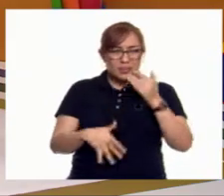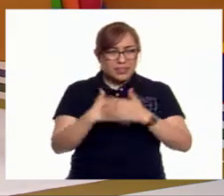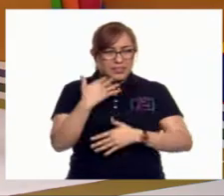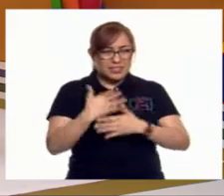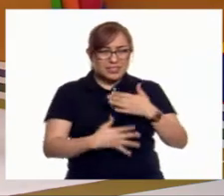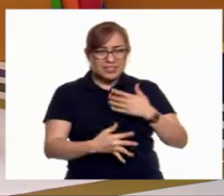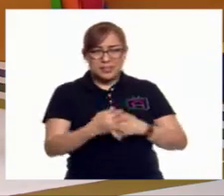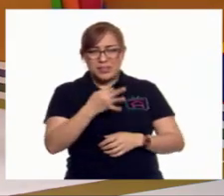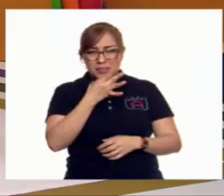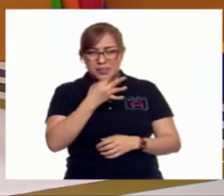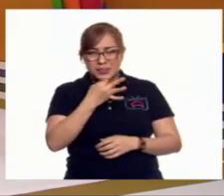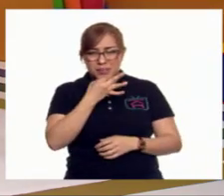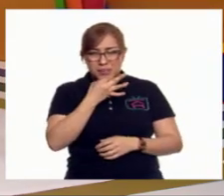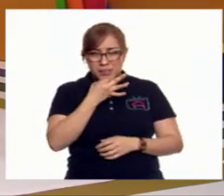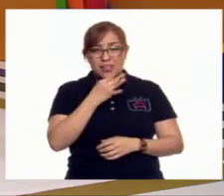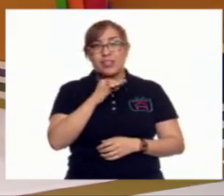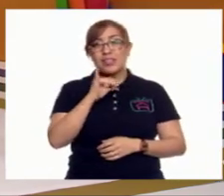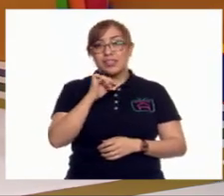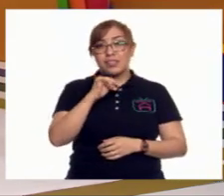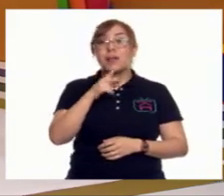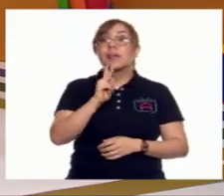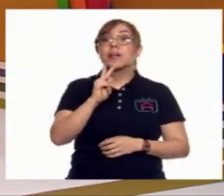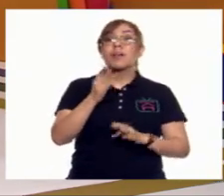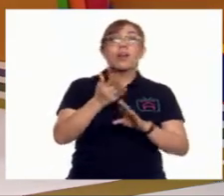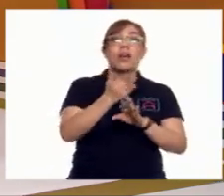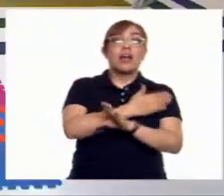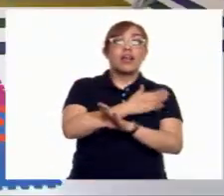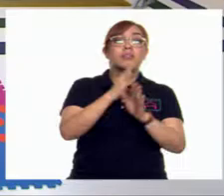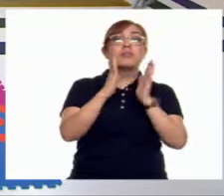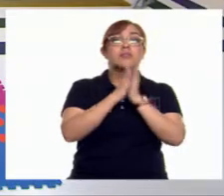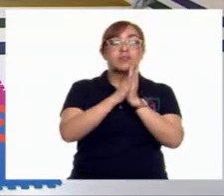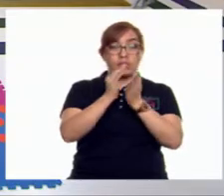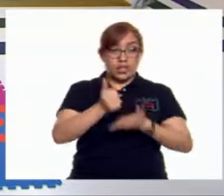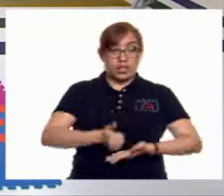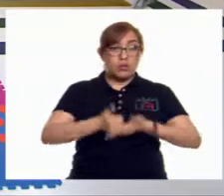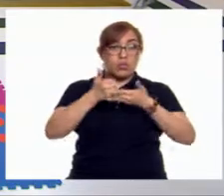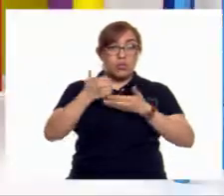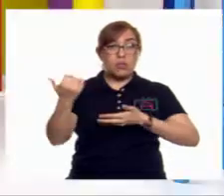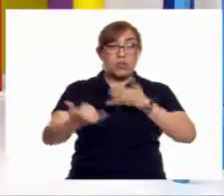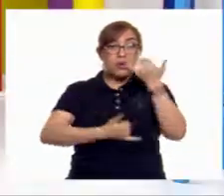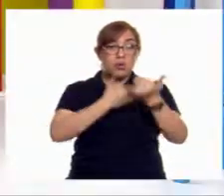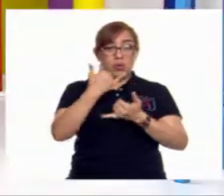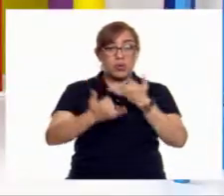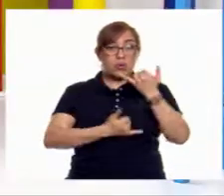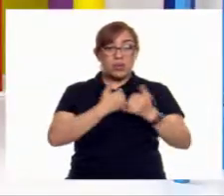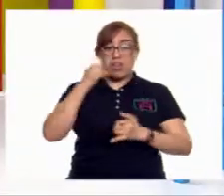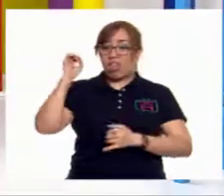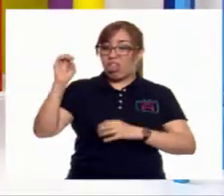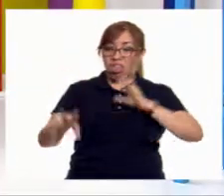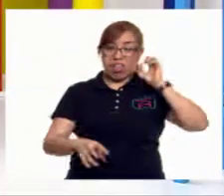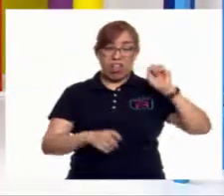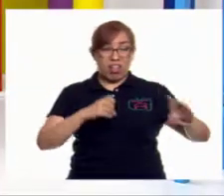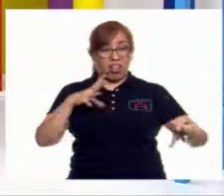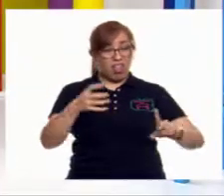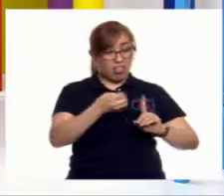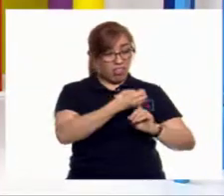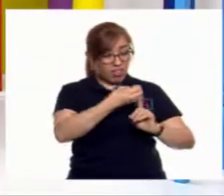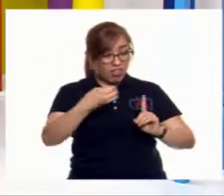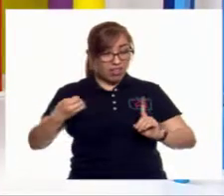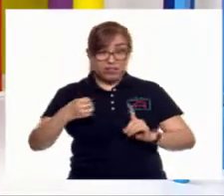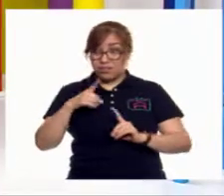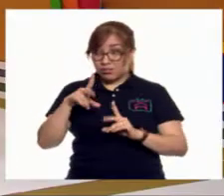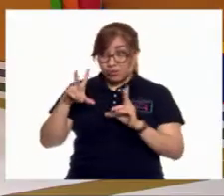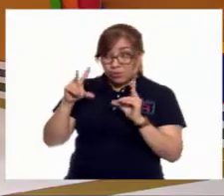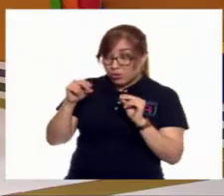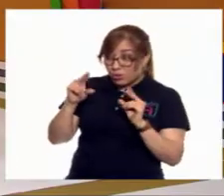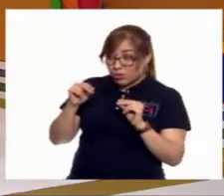de, tienes que ayudarme a recoger todos tus juguetes que tienes tirados. Oh. Y si no lo haces, pues no